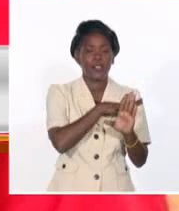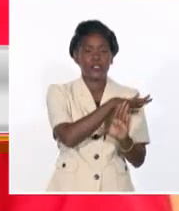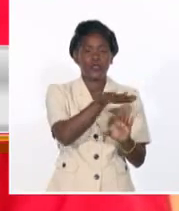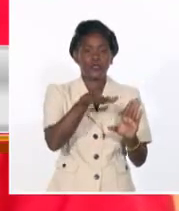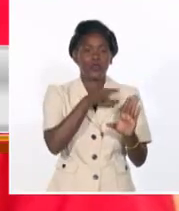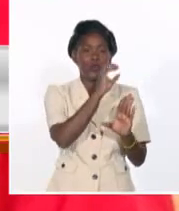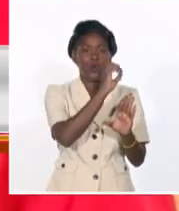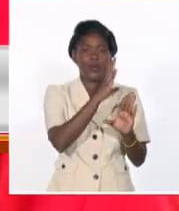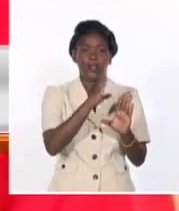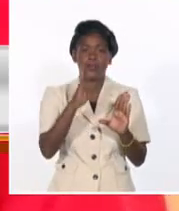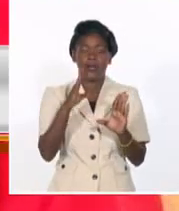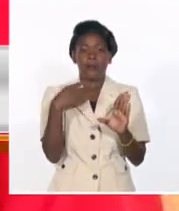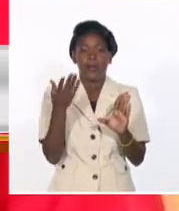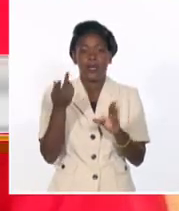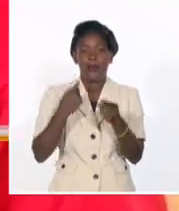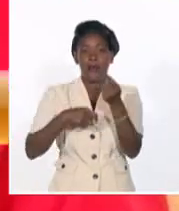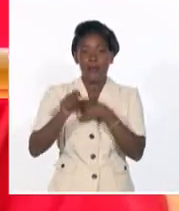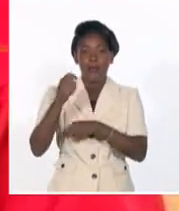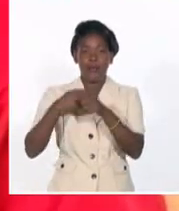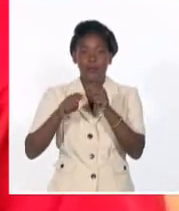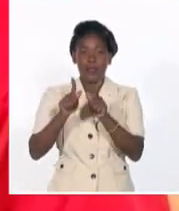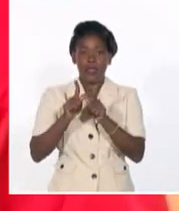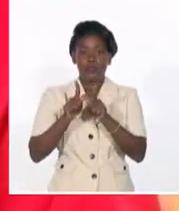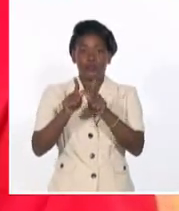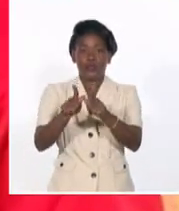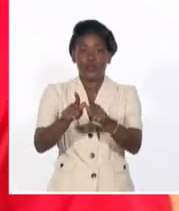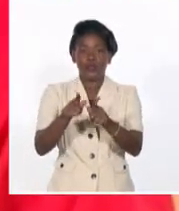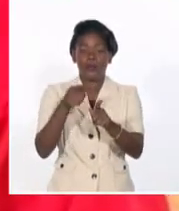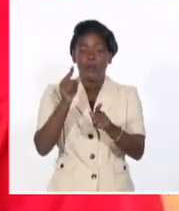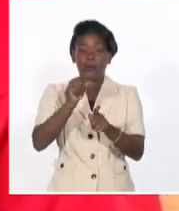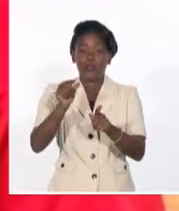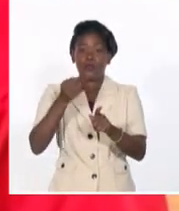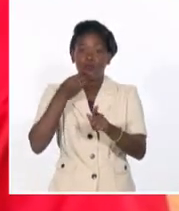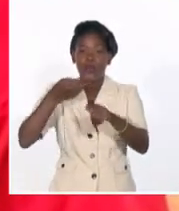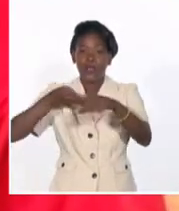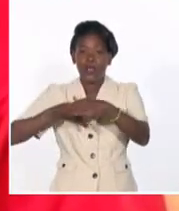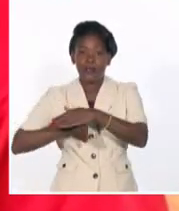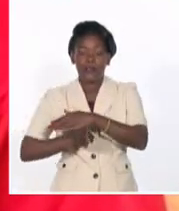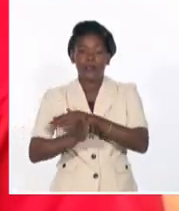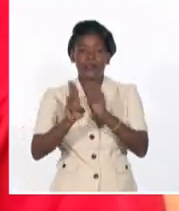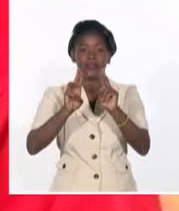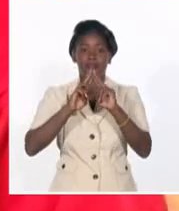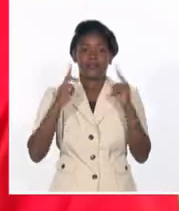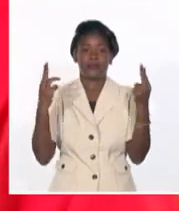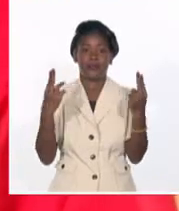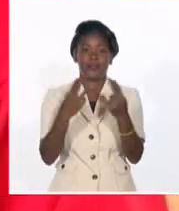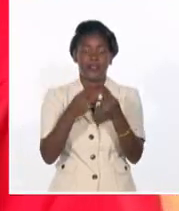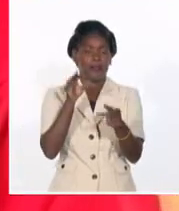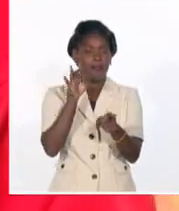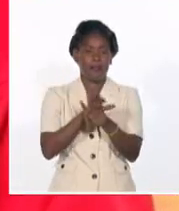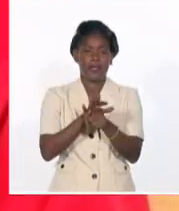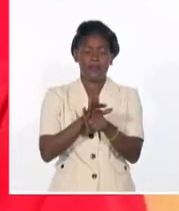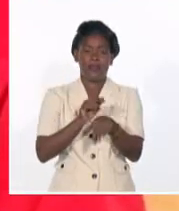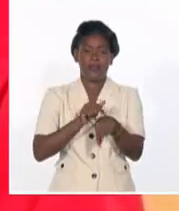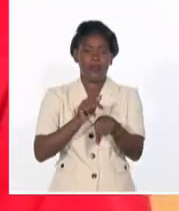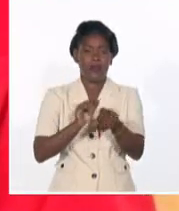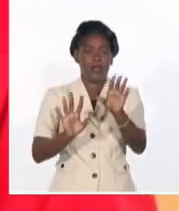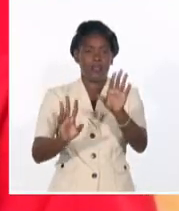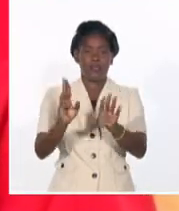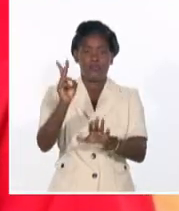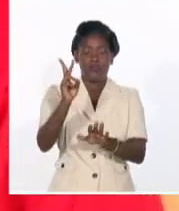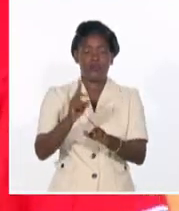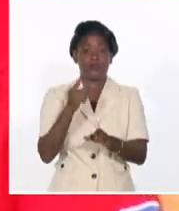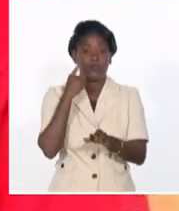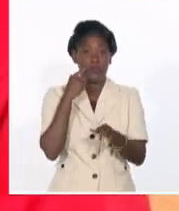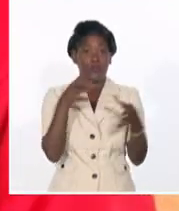venta de las entradas al estadio, y efectivamente, como tú decías, a las 12 del día se empezaron a vender, donde ya hay un grupo